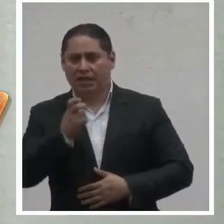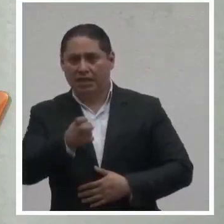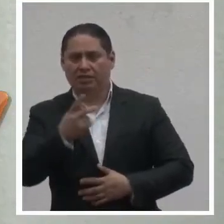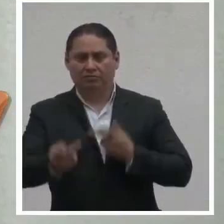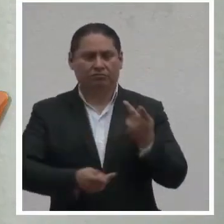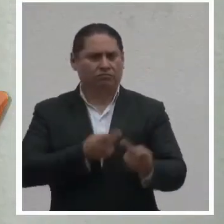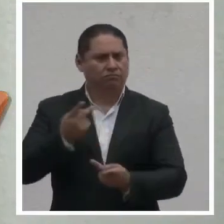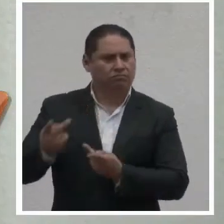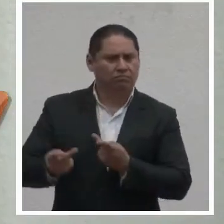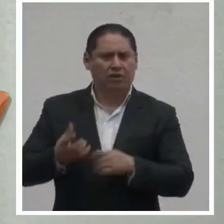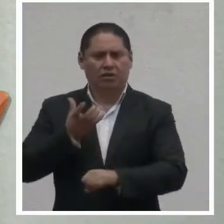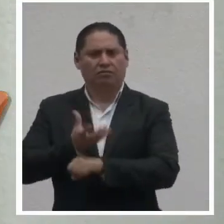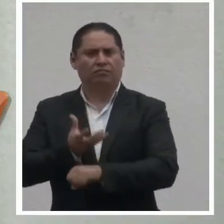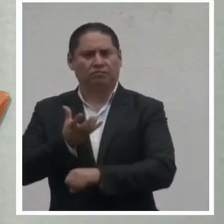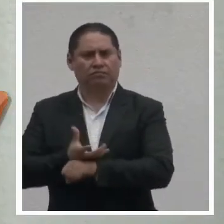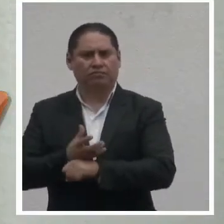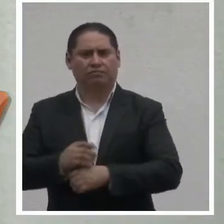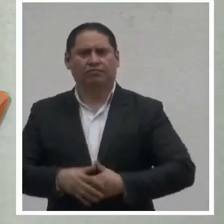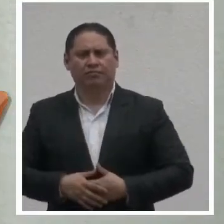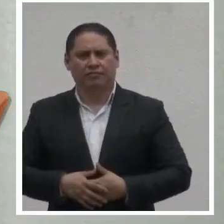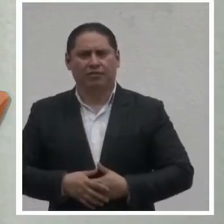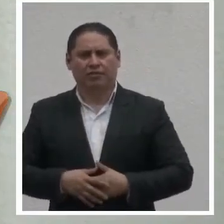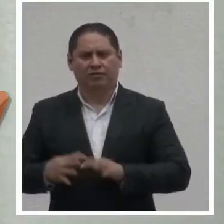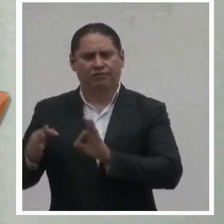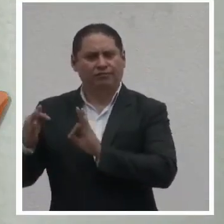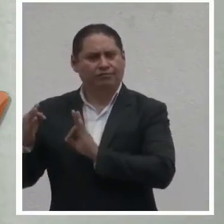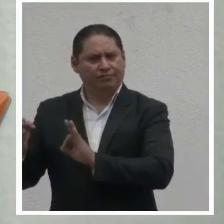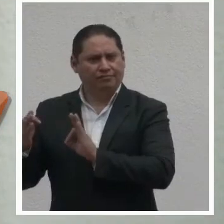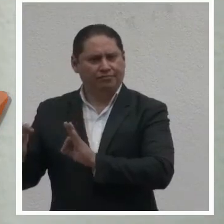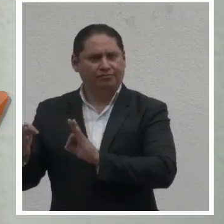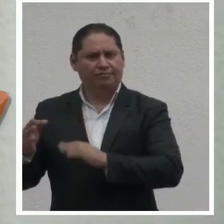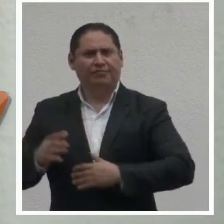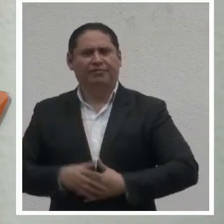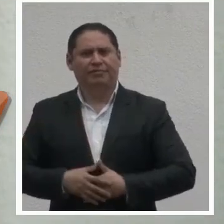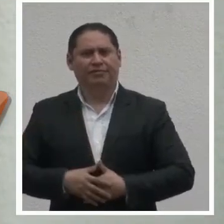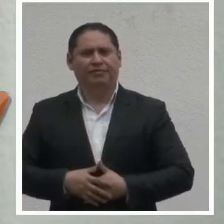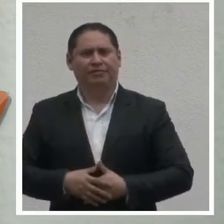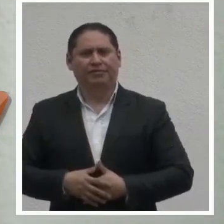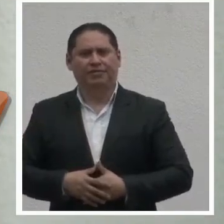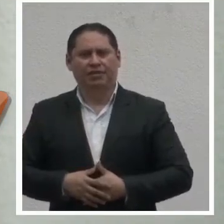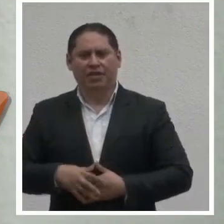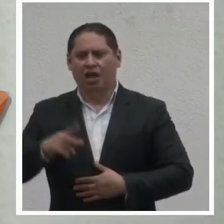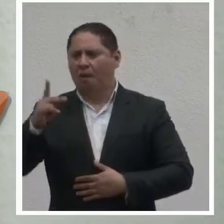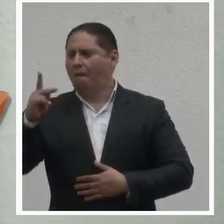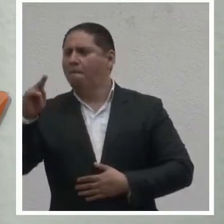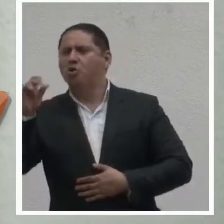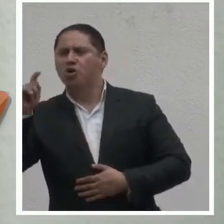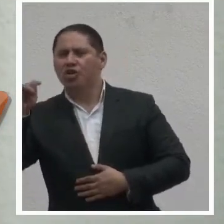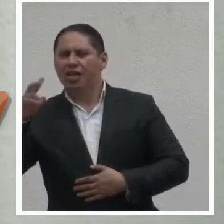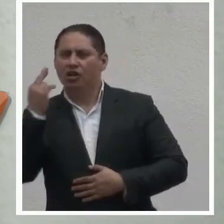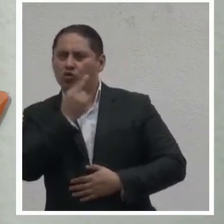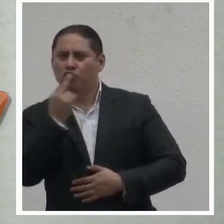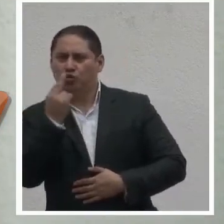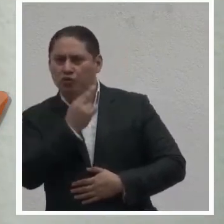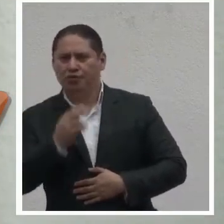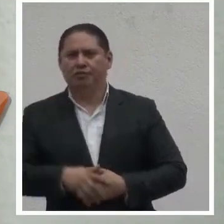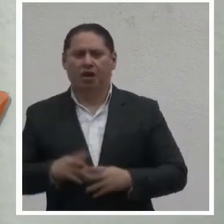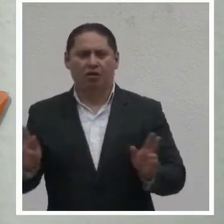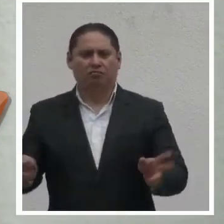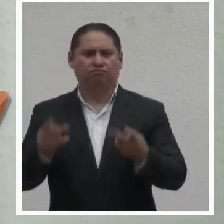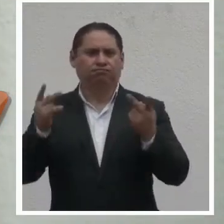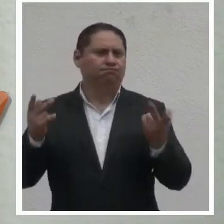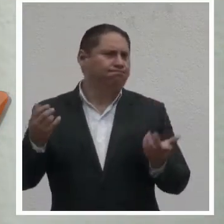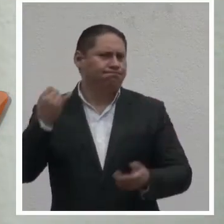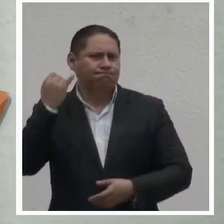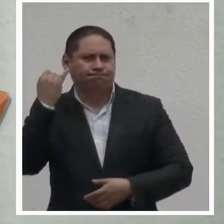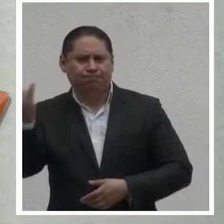exmandatario norteamericano, muy cercano al criminal Vladimir Putin, afirma que López Obrador obedeció las